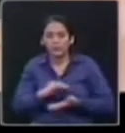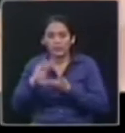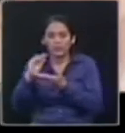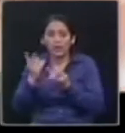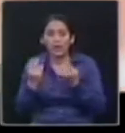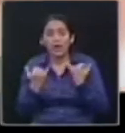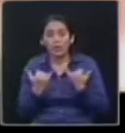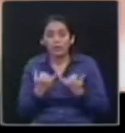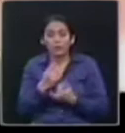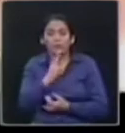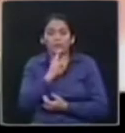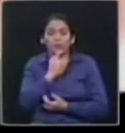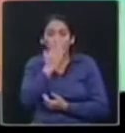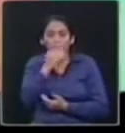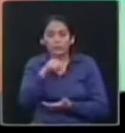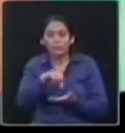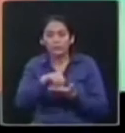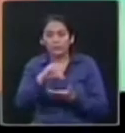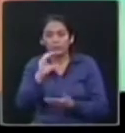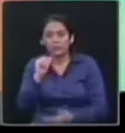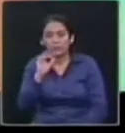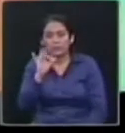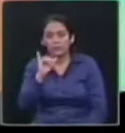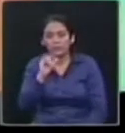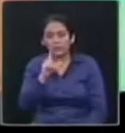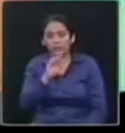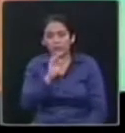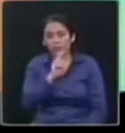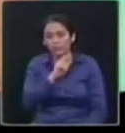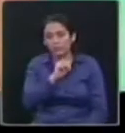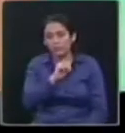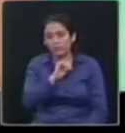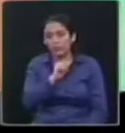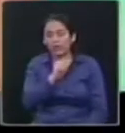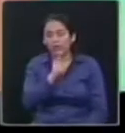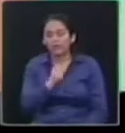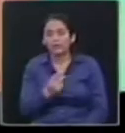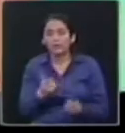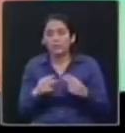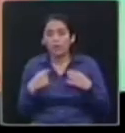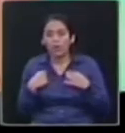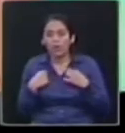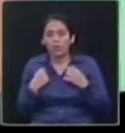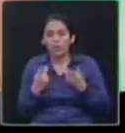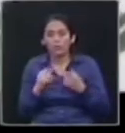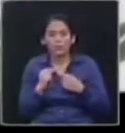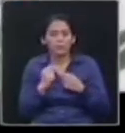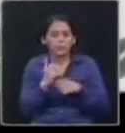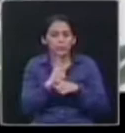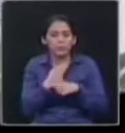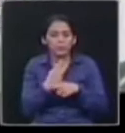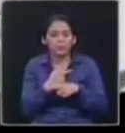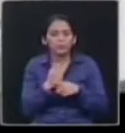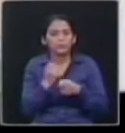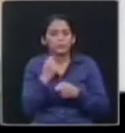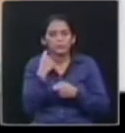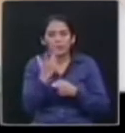Ángeles específicamente. Tenemos artículos de ropa, es una moda étnica. Tenemos también accesorios para casa,